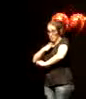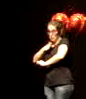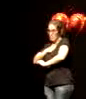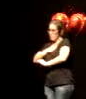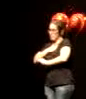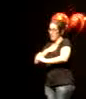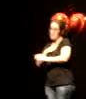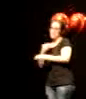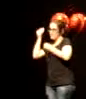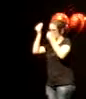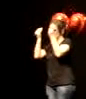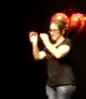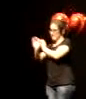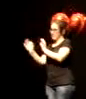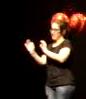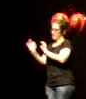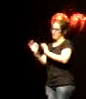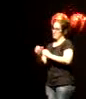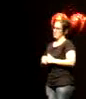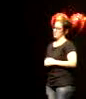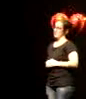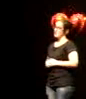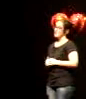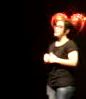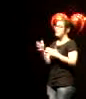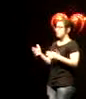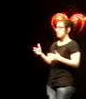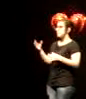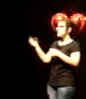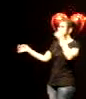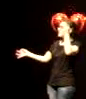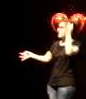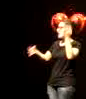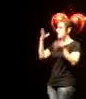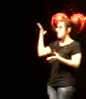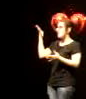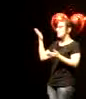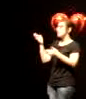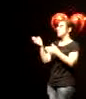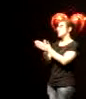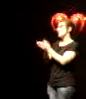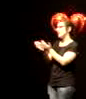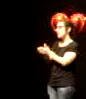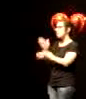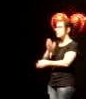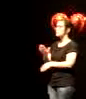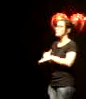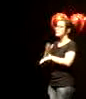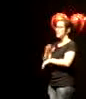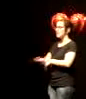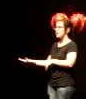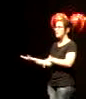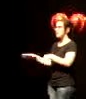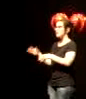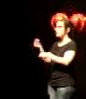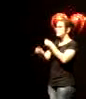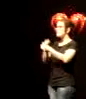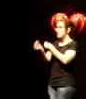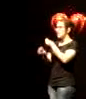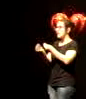Entonces, esta idea de cómo hacer libros para niños, para que produzcan